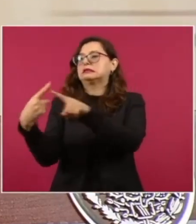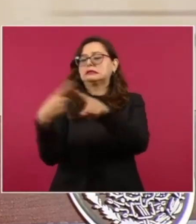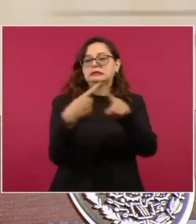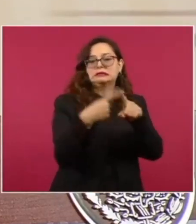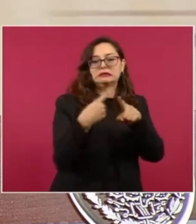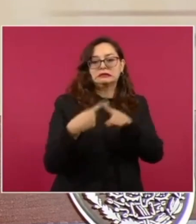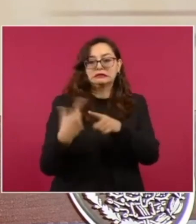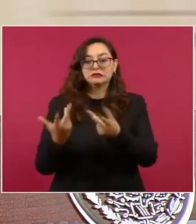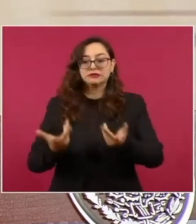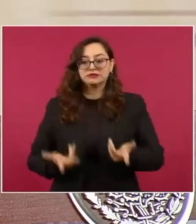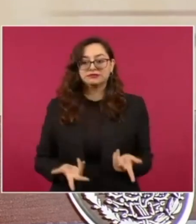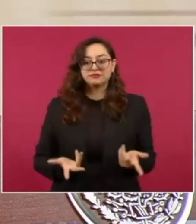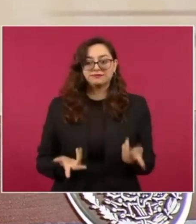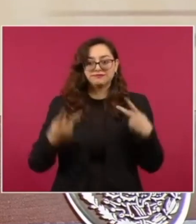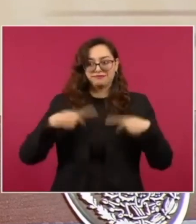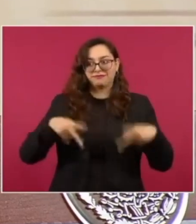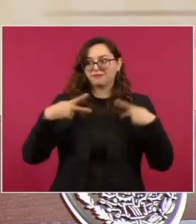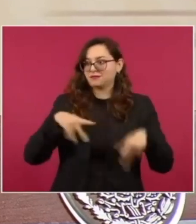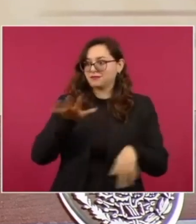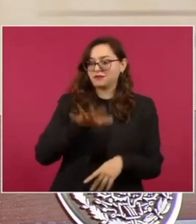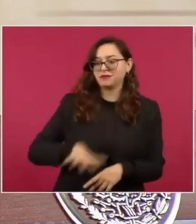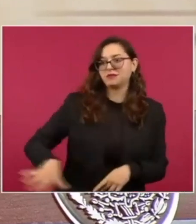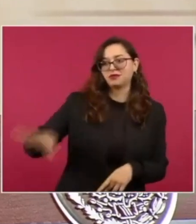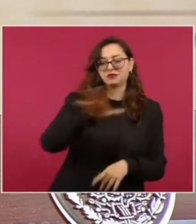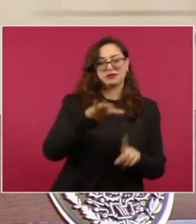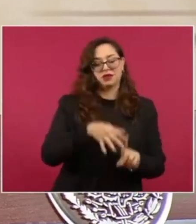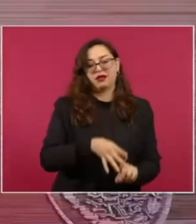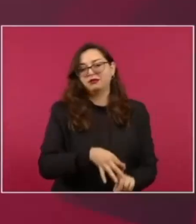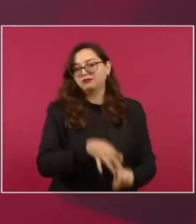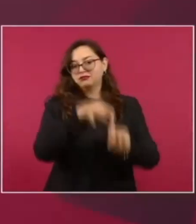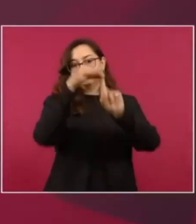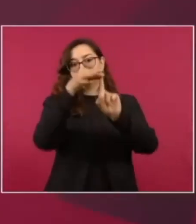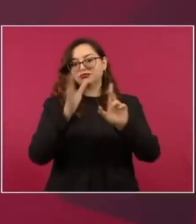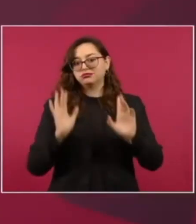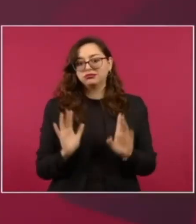que fuese el pueblo el que los eligiera